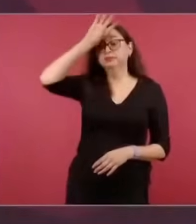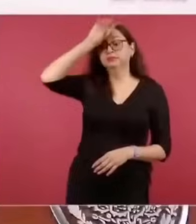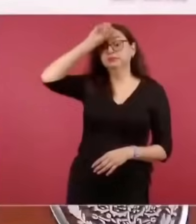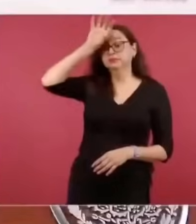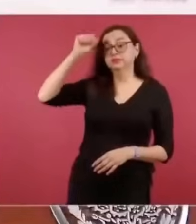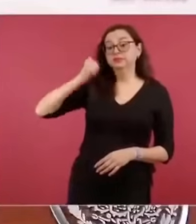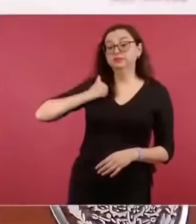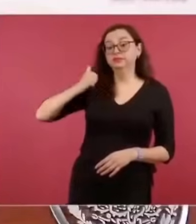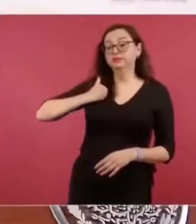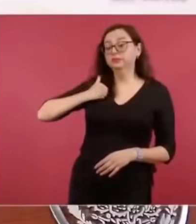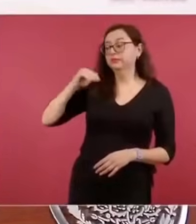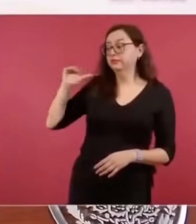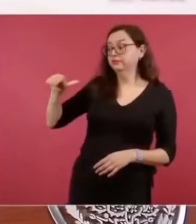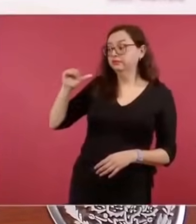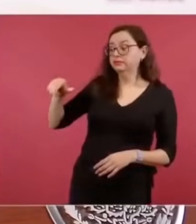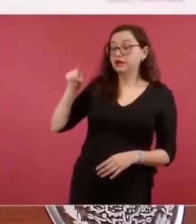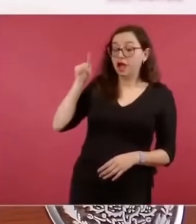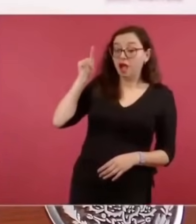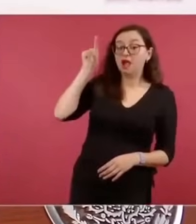de San Pedro.